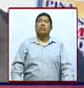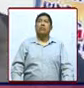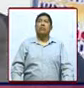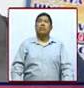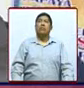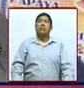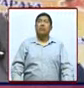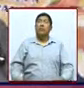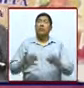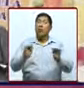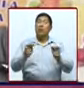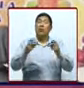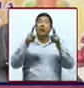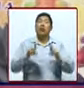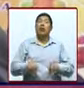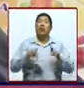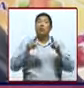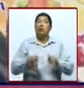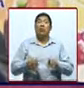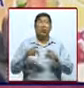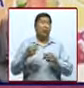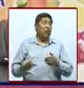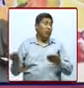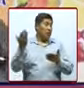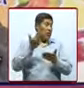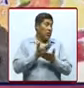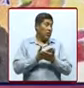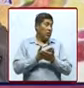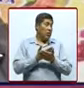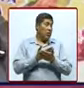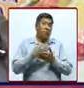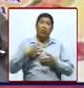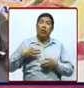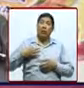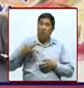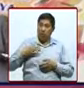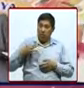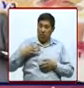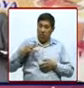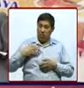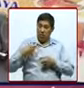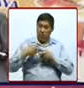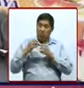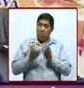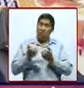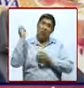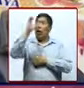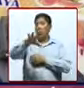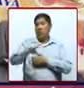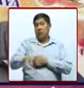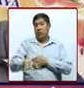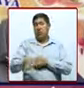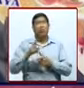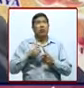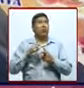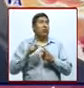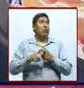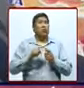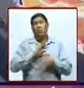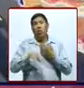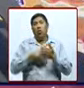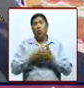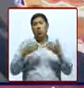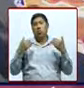Porque en ese momento la gente que llegó del Chapare ha empezado a agredir con piedras. Entonces